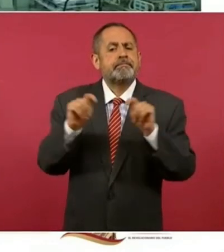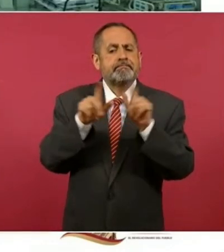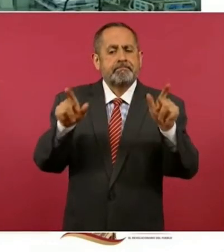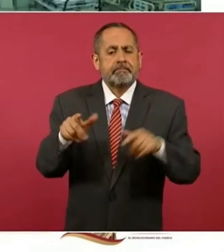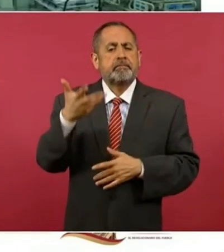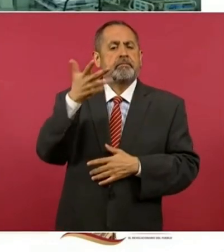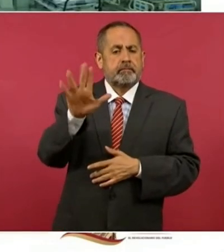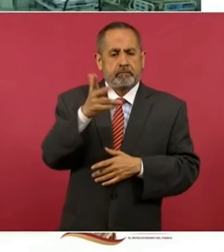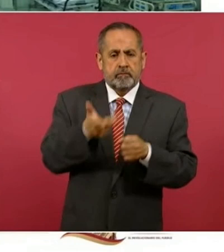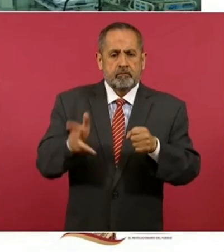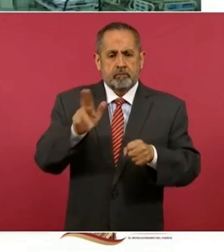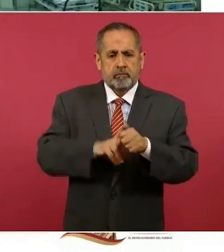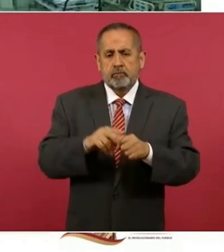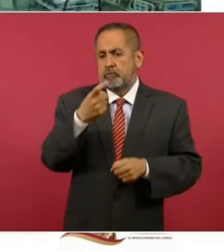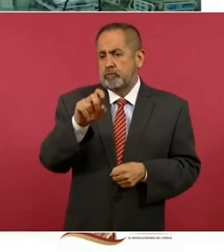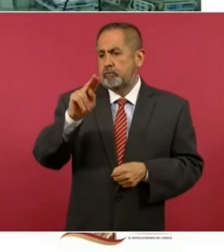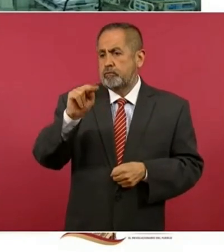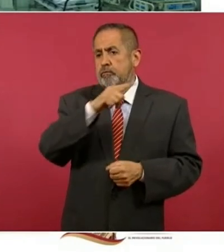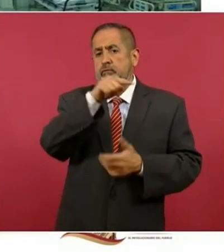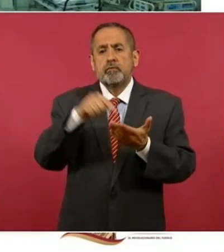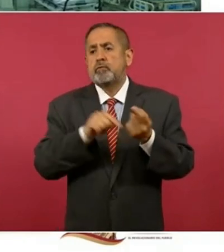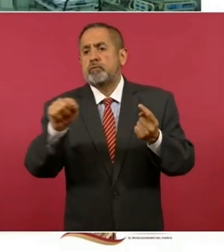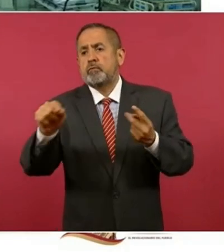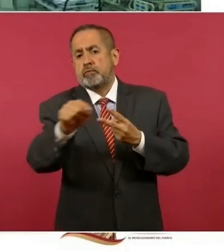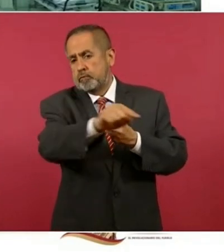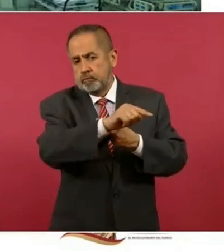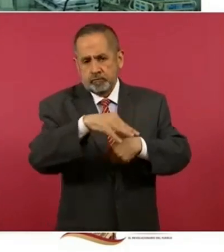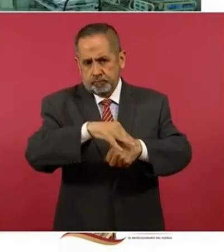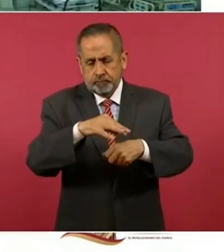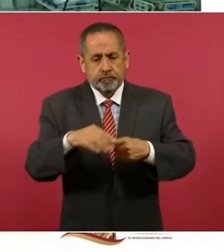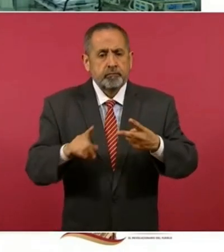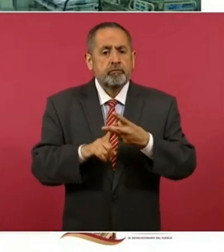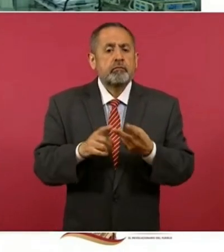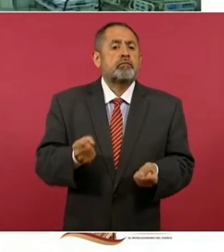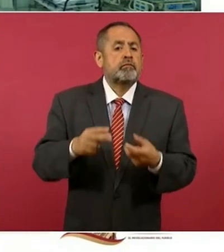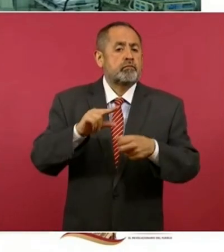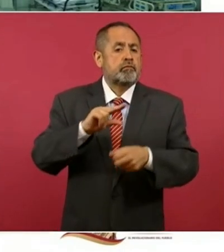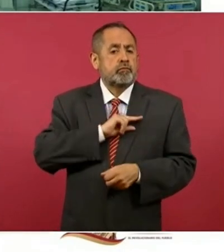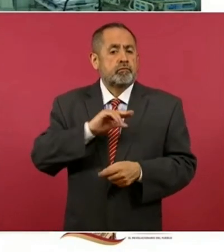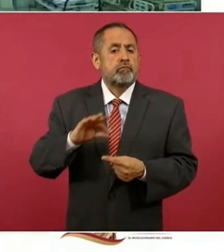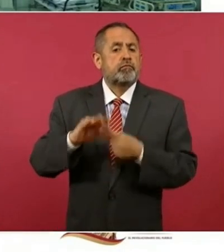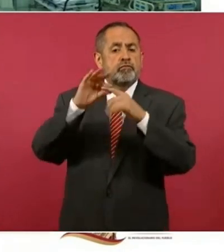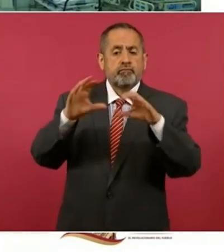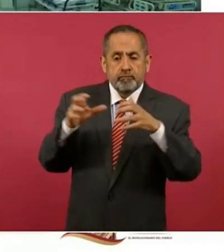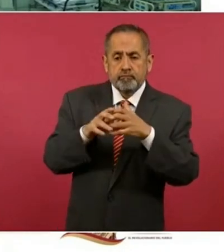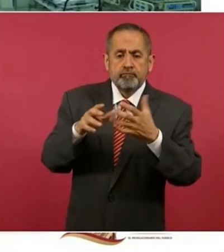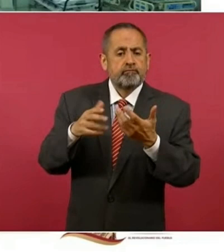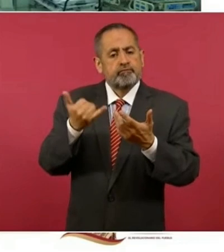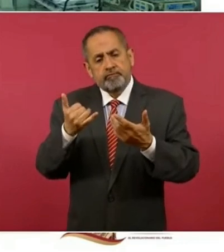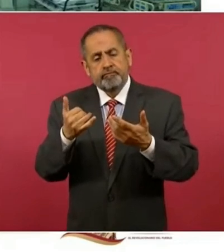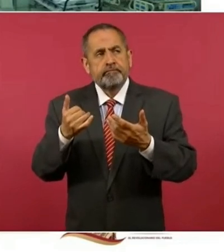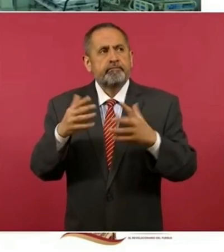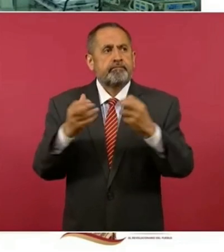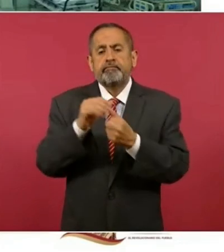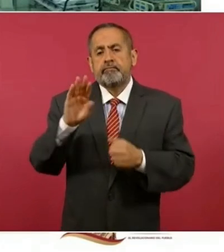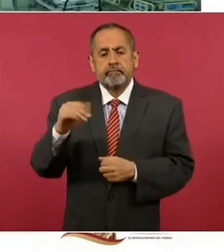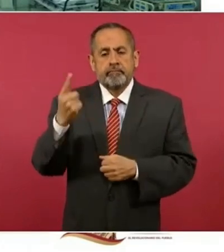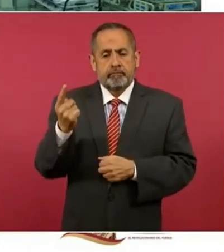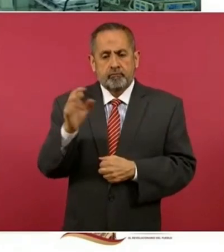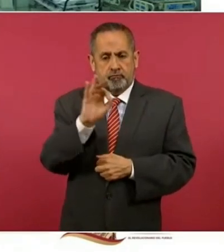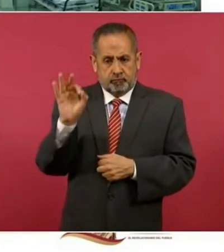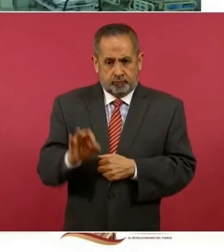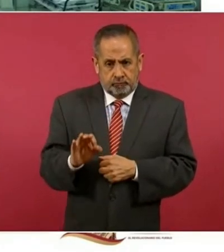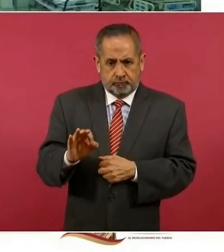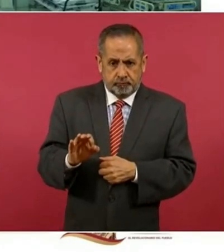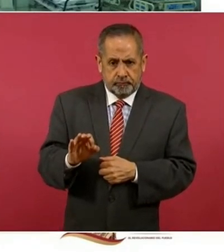y 181 centros de salud. Tenemos una cobertura de médicos especialistas y médicos generales del 91% y